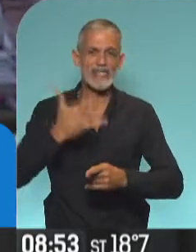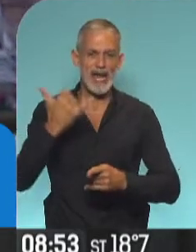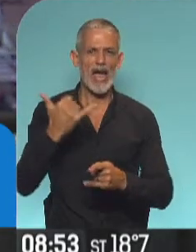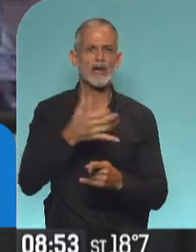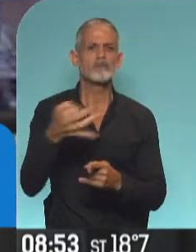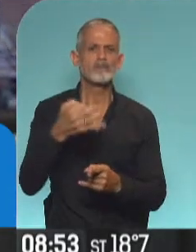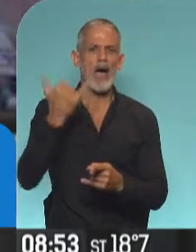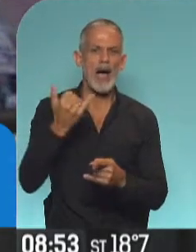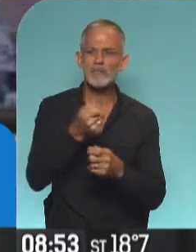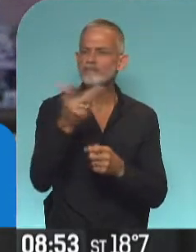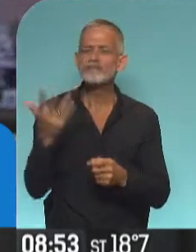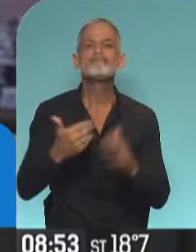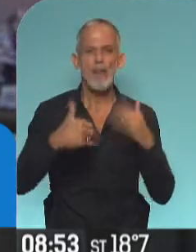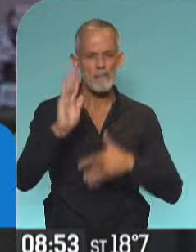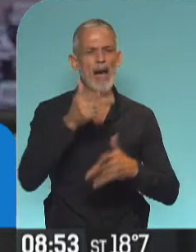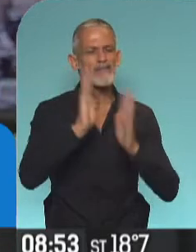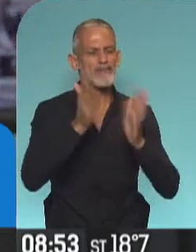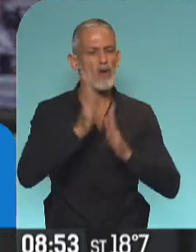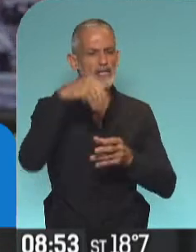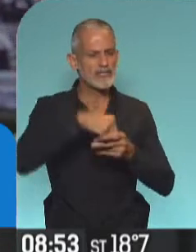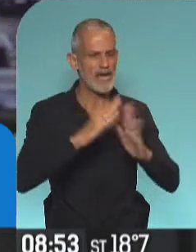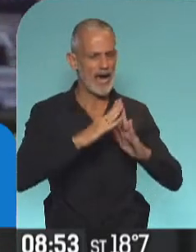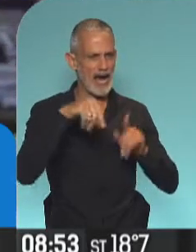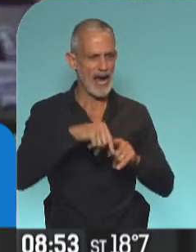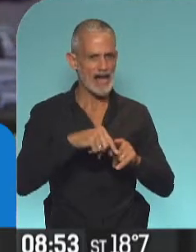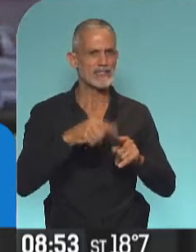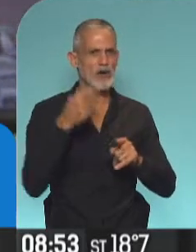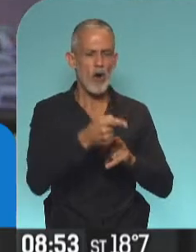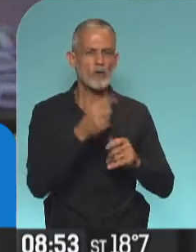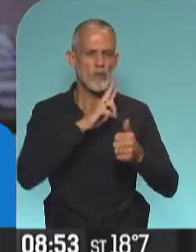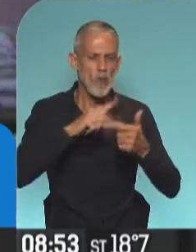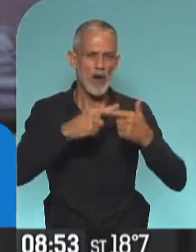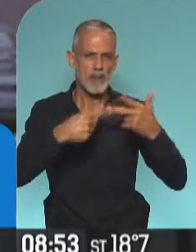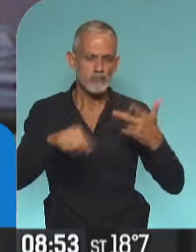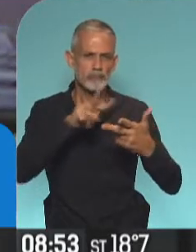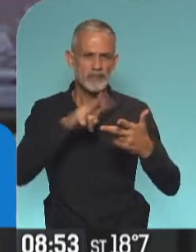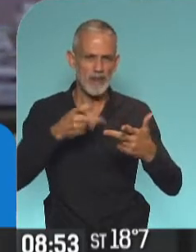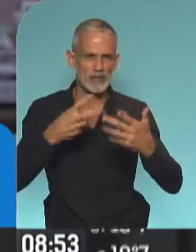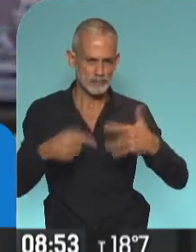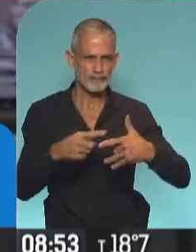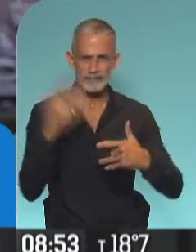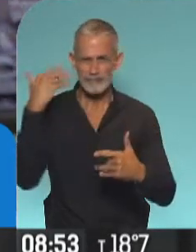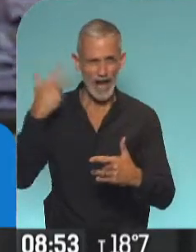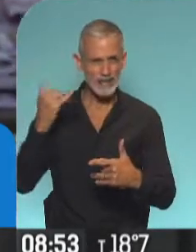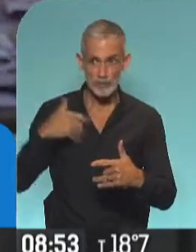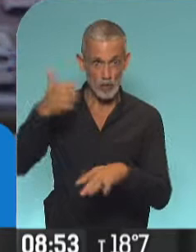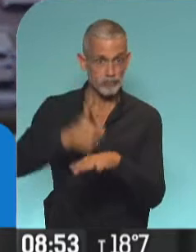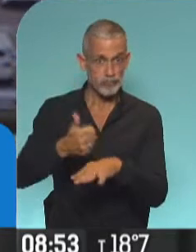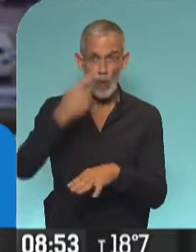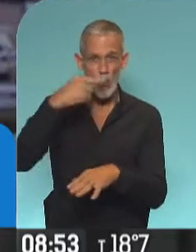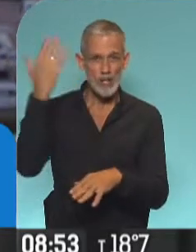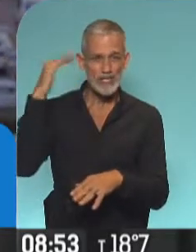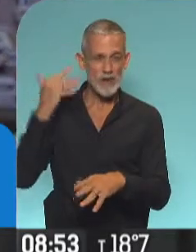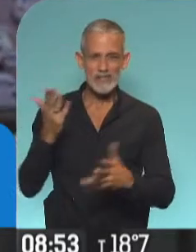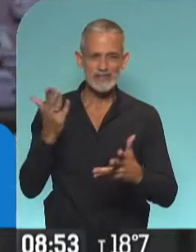certeza de mayores niveles de violencia. Nosotras estamos trabajando muy fuertemente. Lo dije la última vez que estuve acá en el